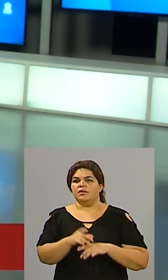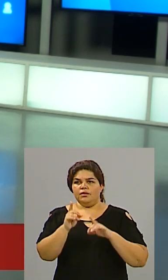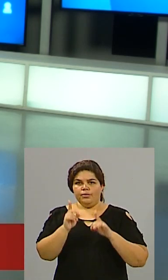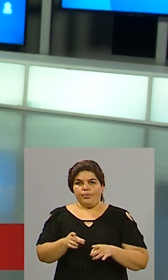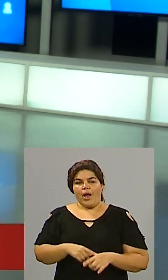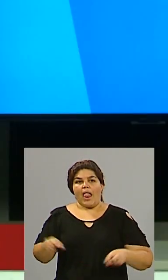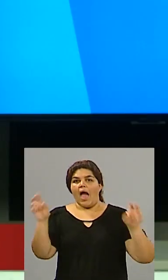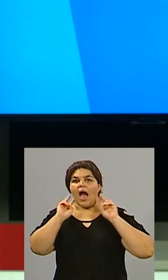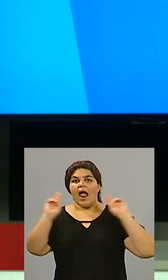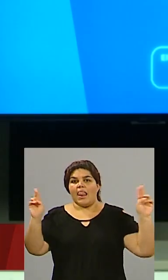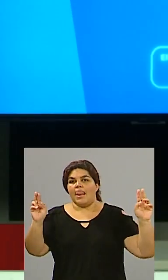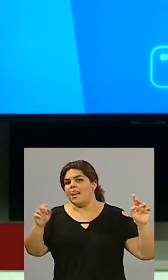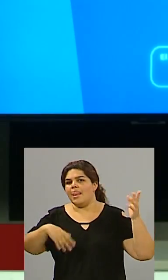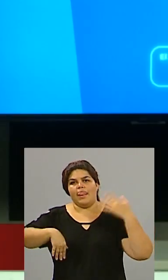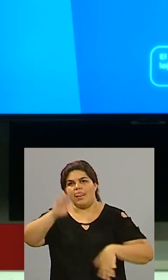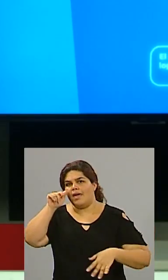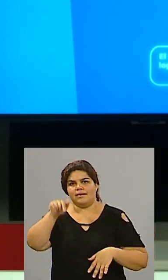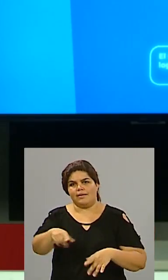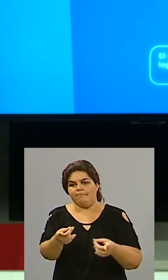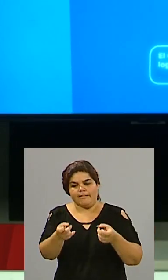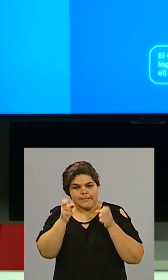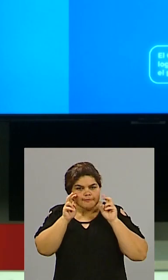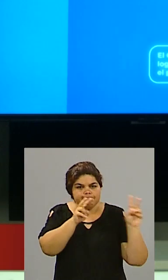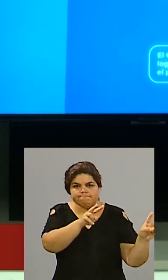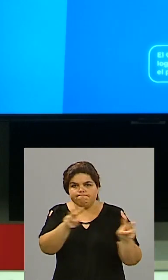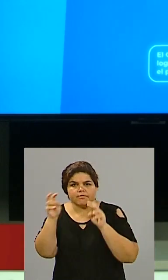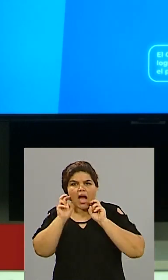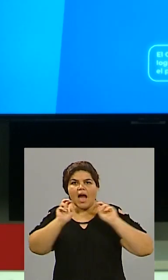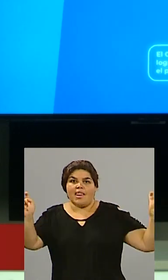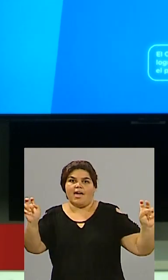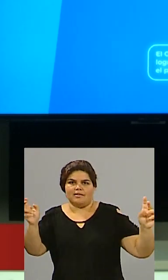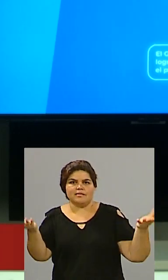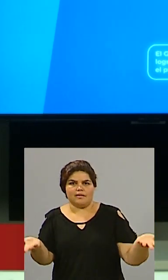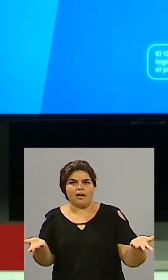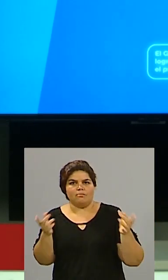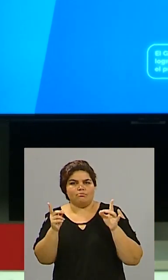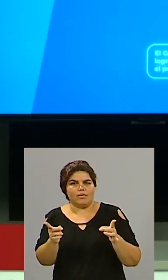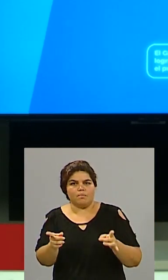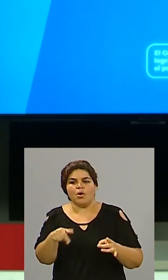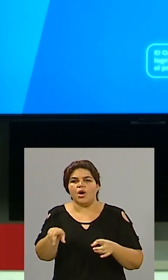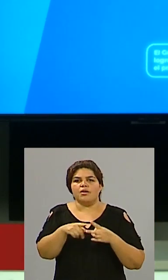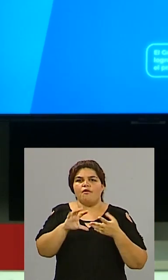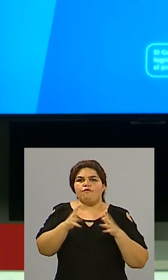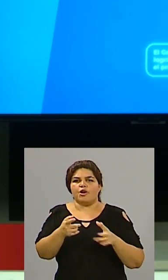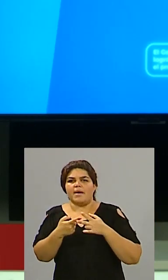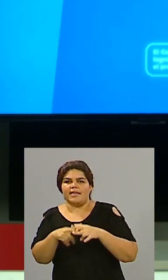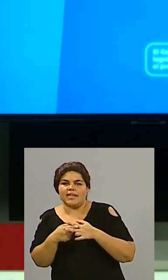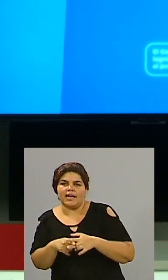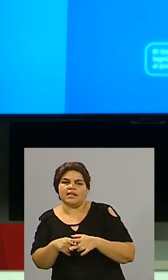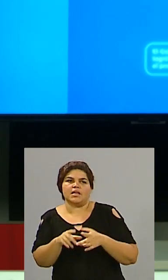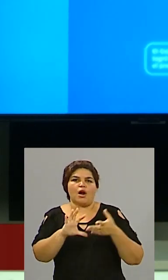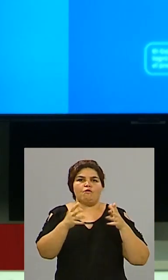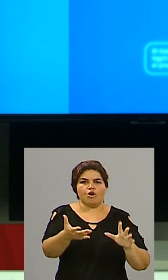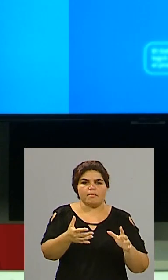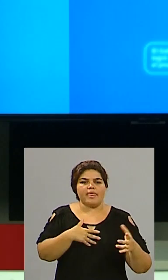alertas, pero bueno, ahí tenemos que profundizar esa medida y trabajar mejor con cuestiones de técnica, ¿no? De señal y de cuestiones que a